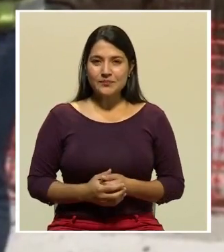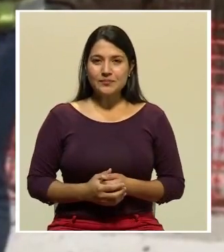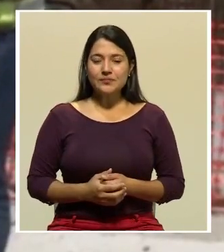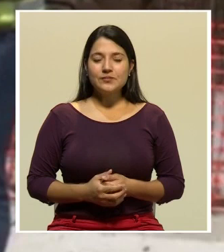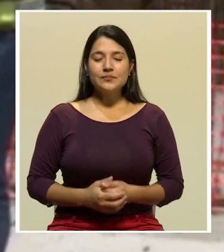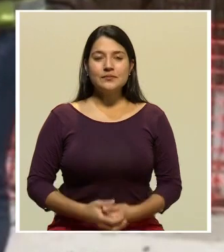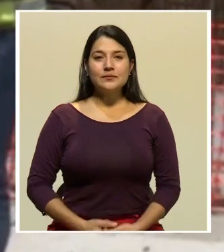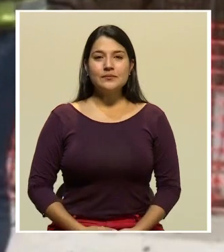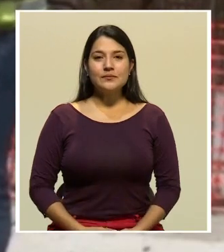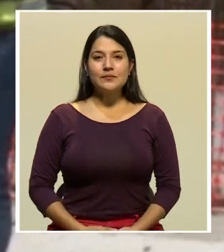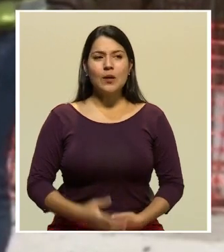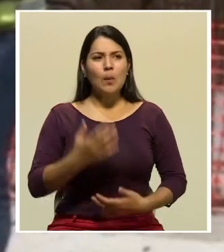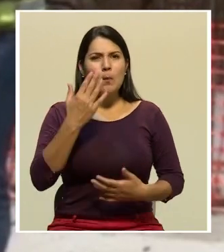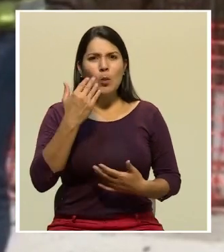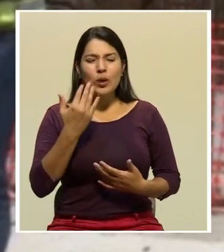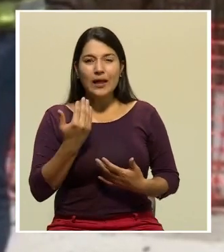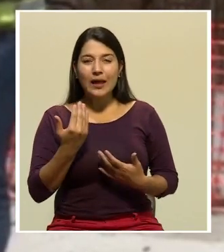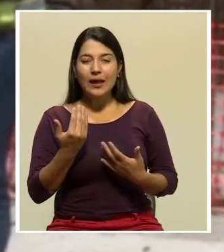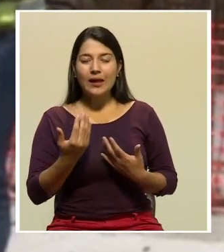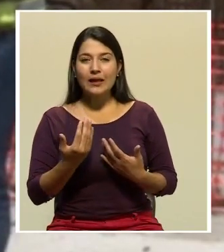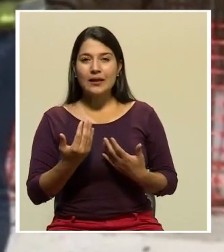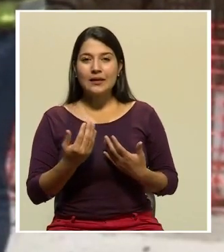los propietarios